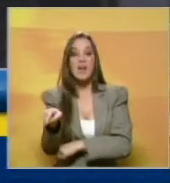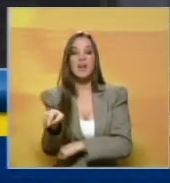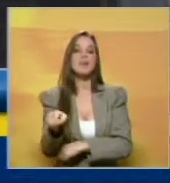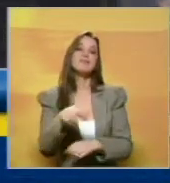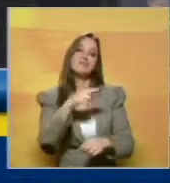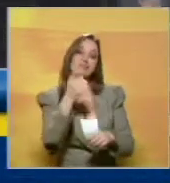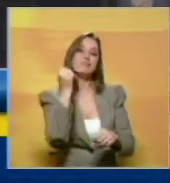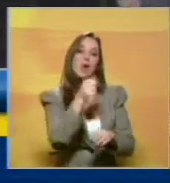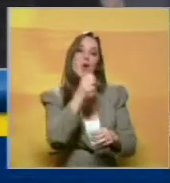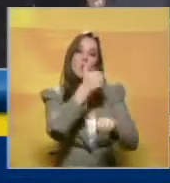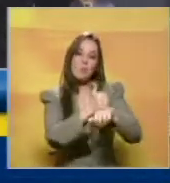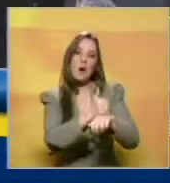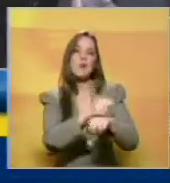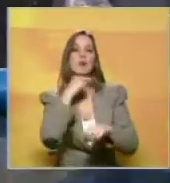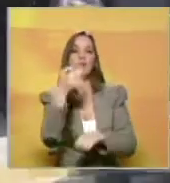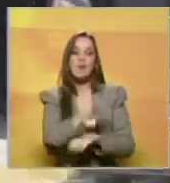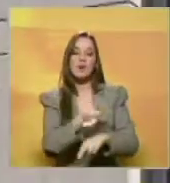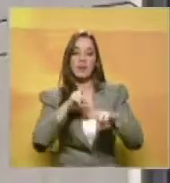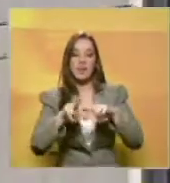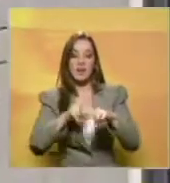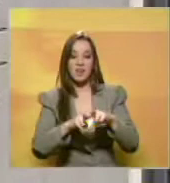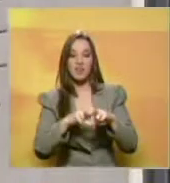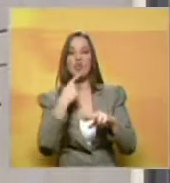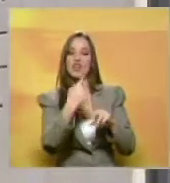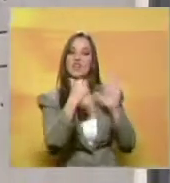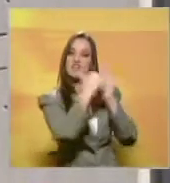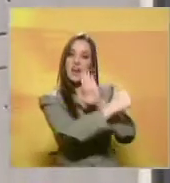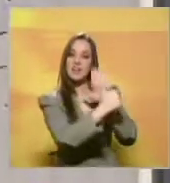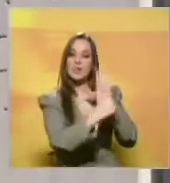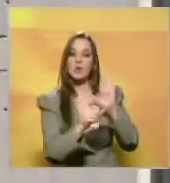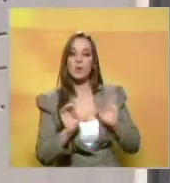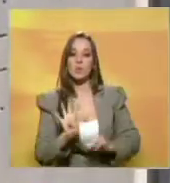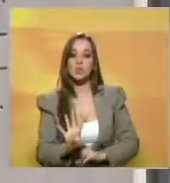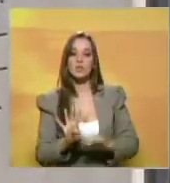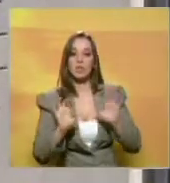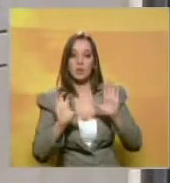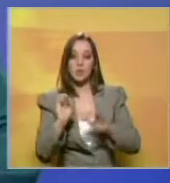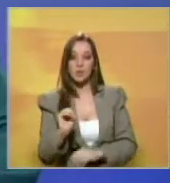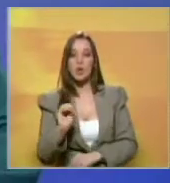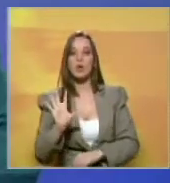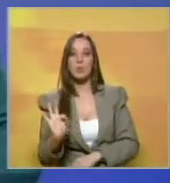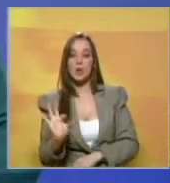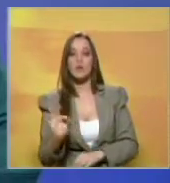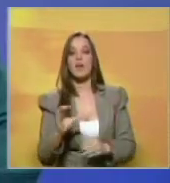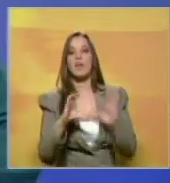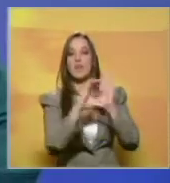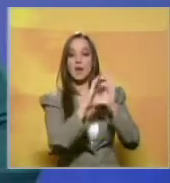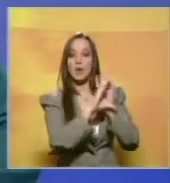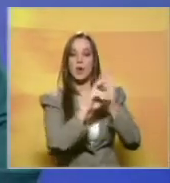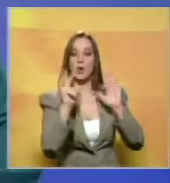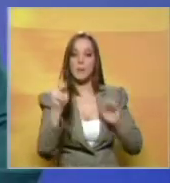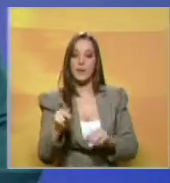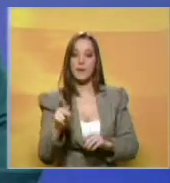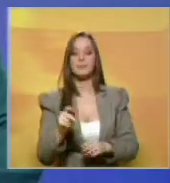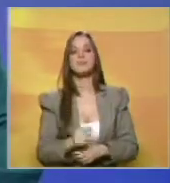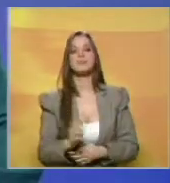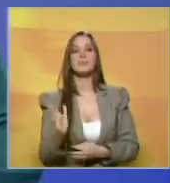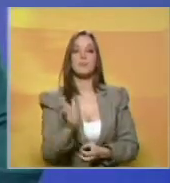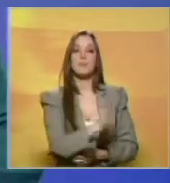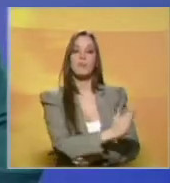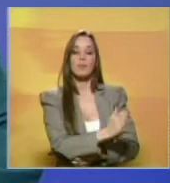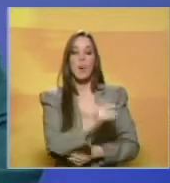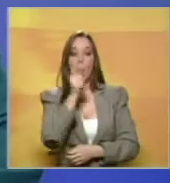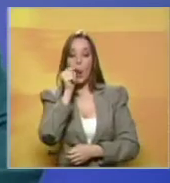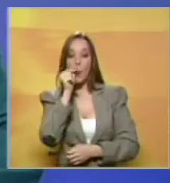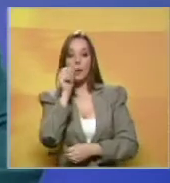homicidio culposo previsto y sancionado en el artículo 409 del Código Penal. Alfredo Romero respondió al presidente